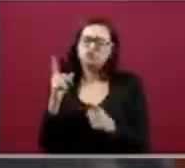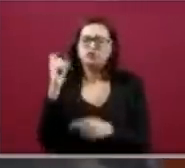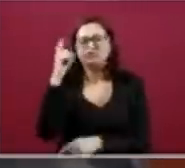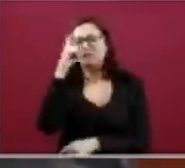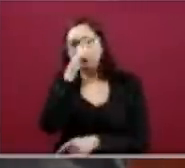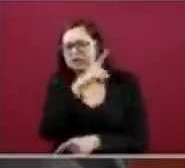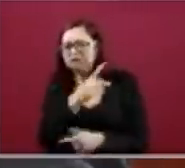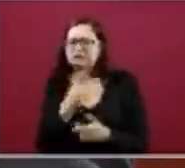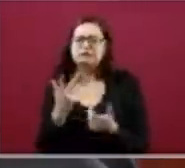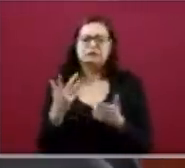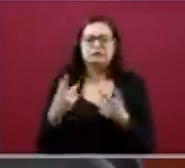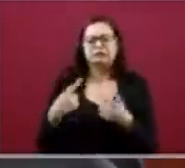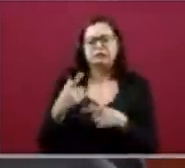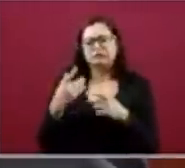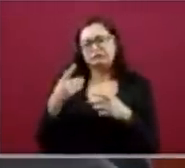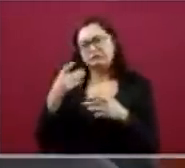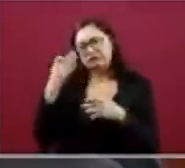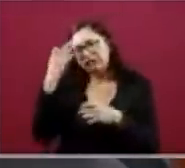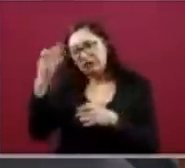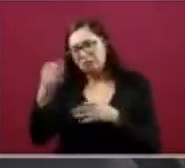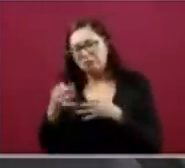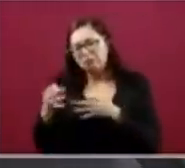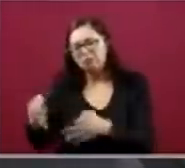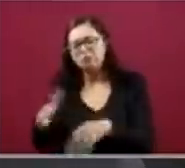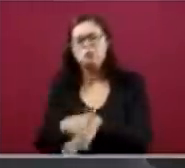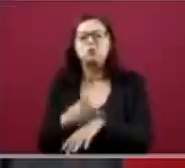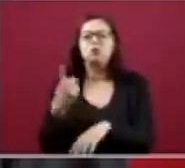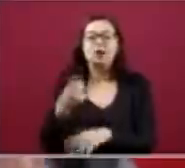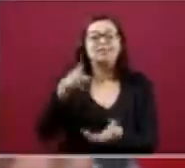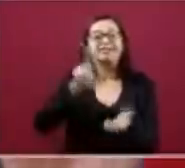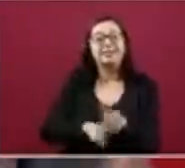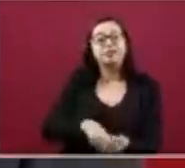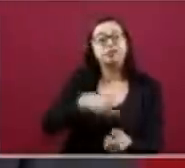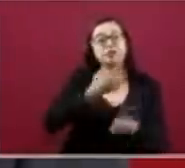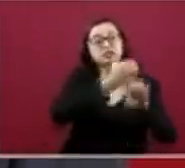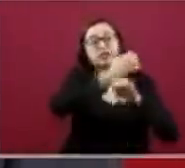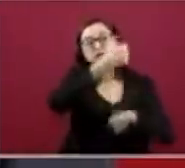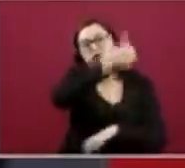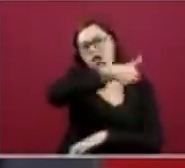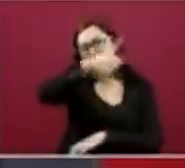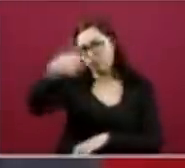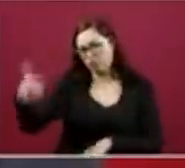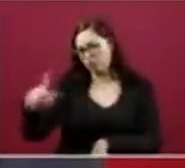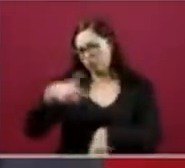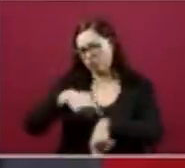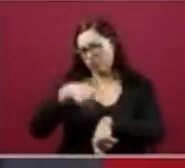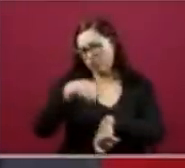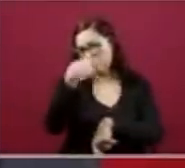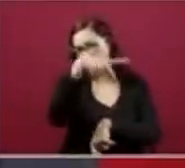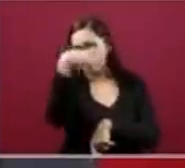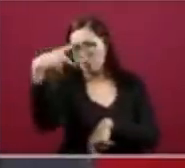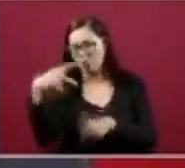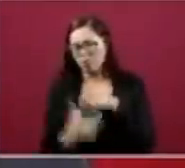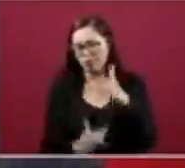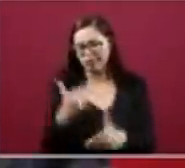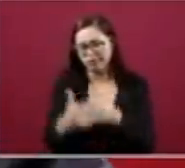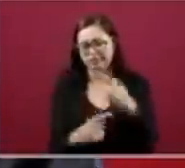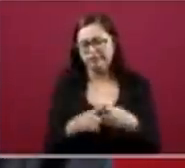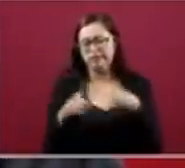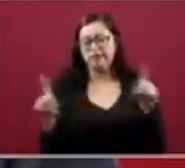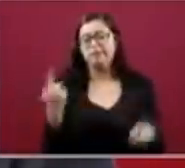local tiene sus procedimientos, pero yo espero que para la semana